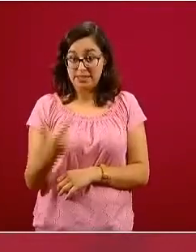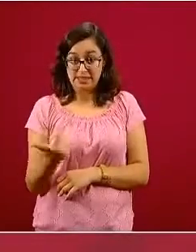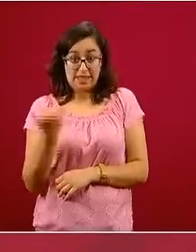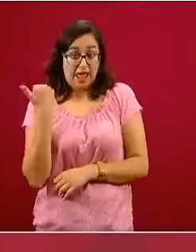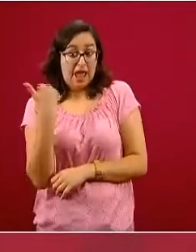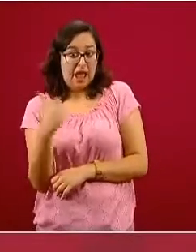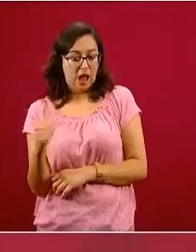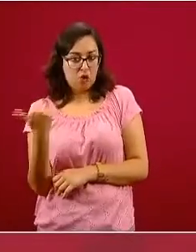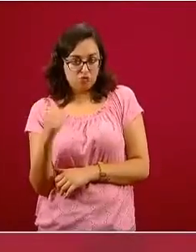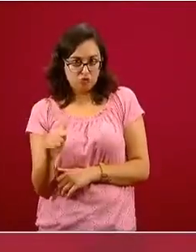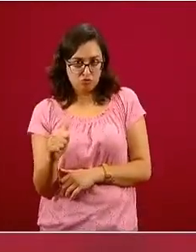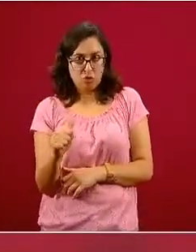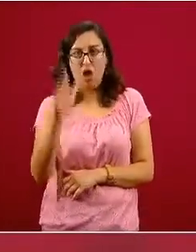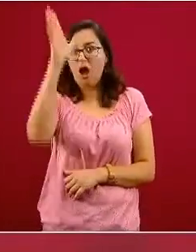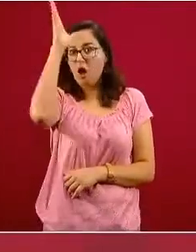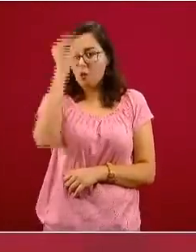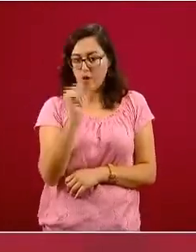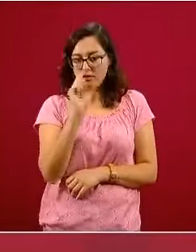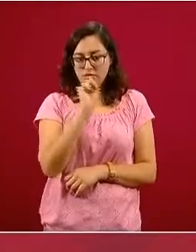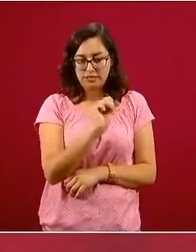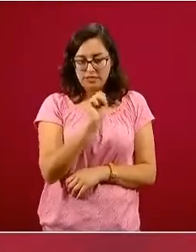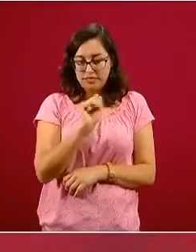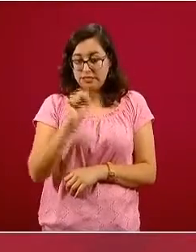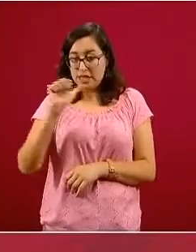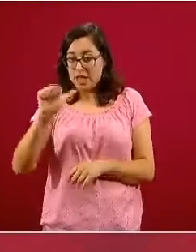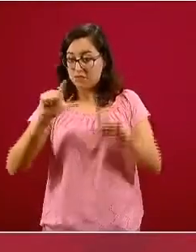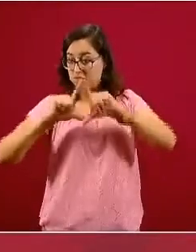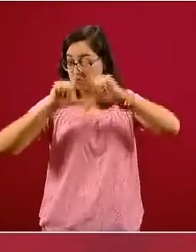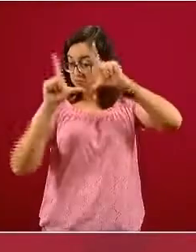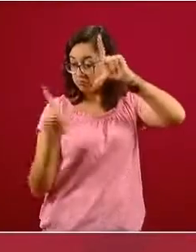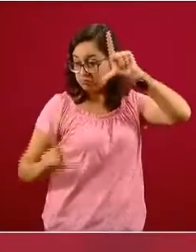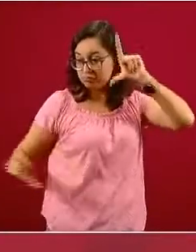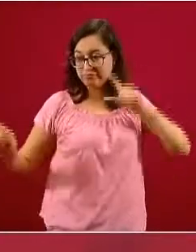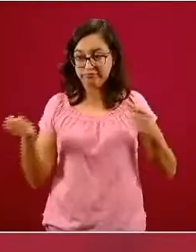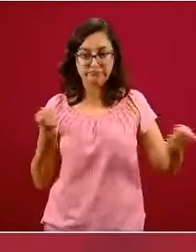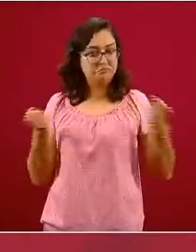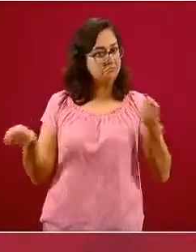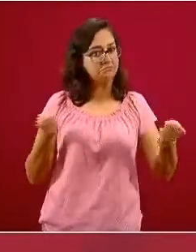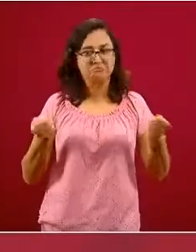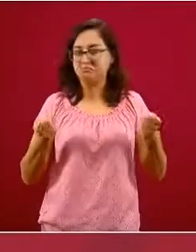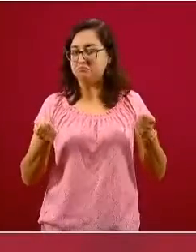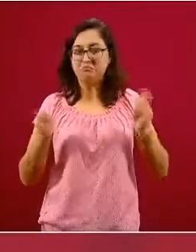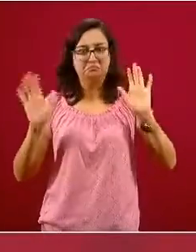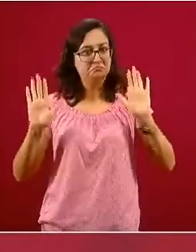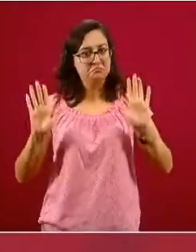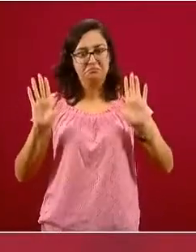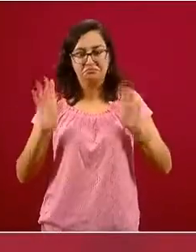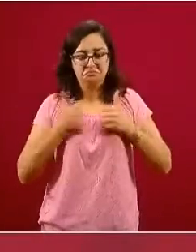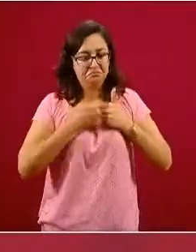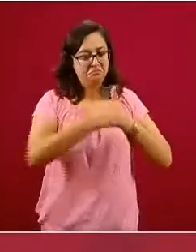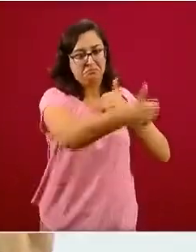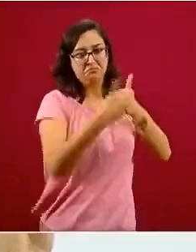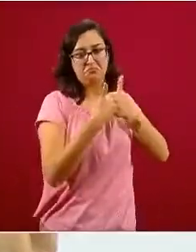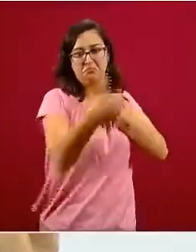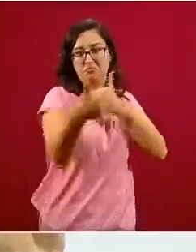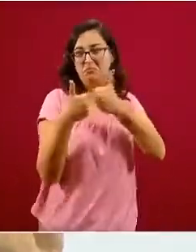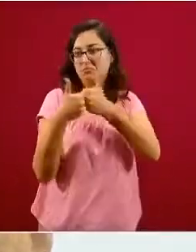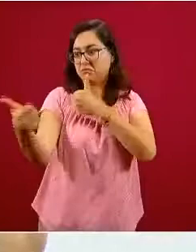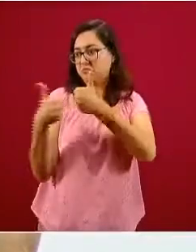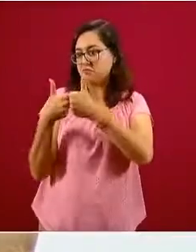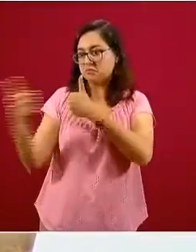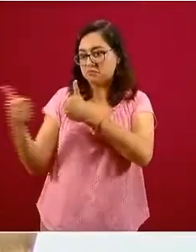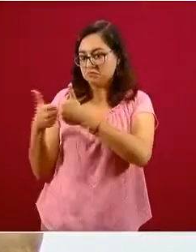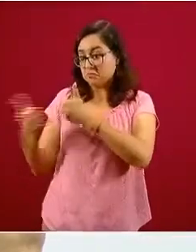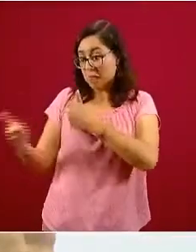el acuerdo de descentralización de la Secretaría de Salud y las entidades federativas, incluyendo la Ciudad de México, entonces